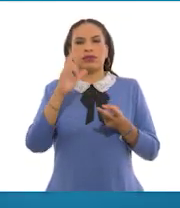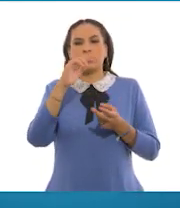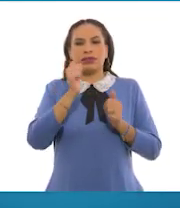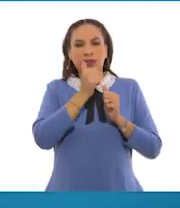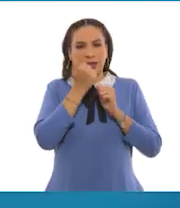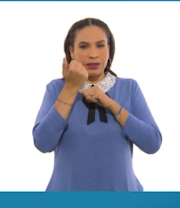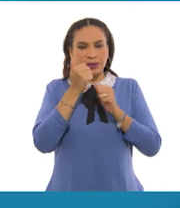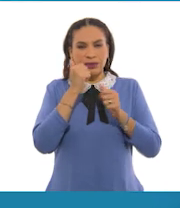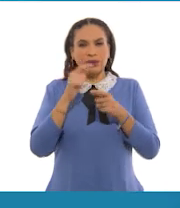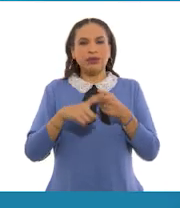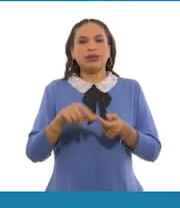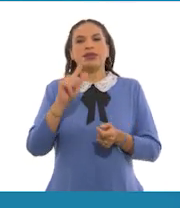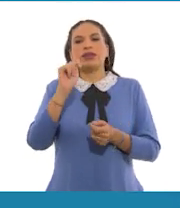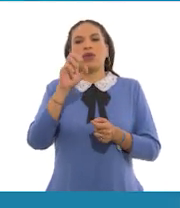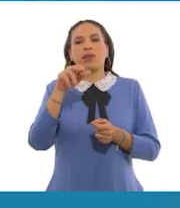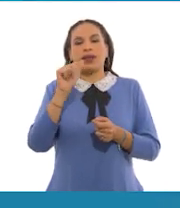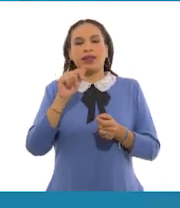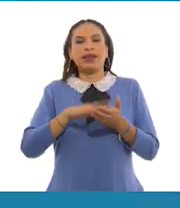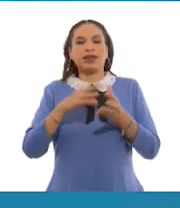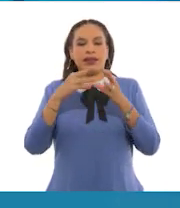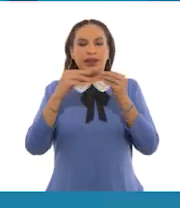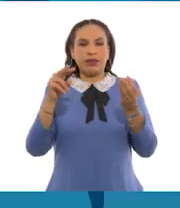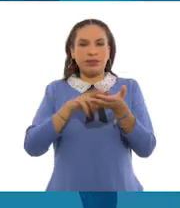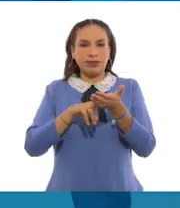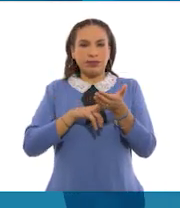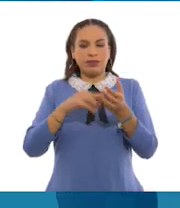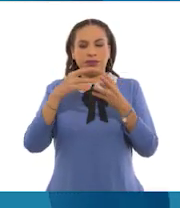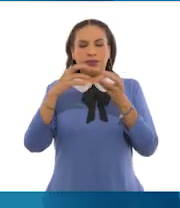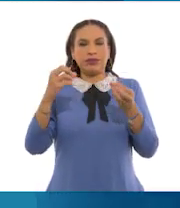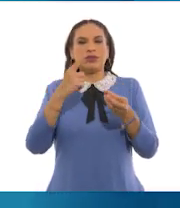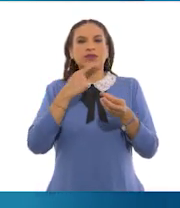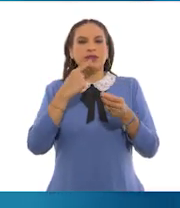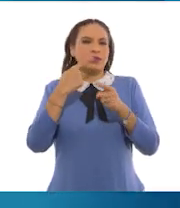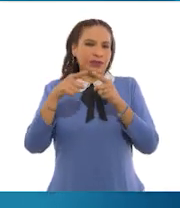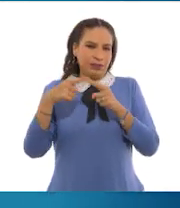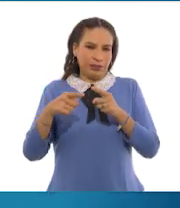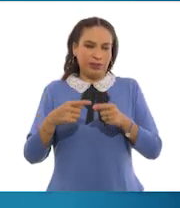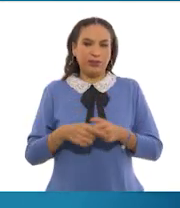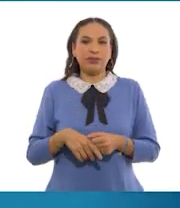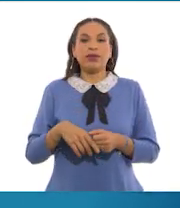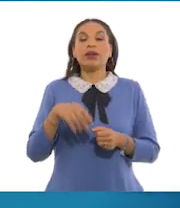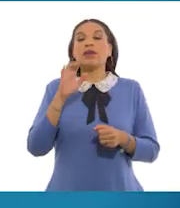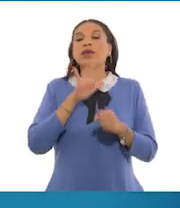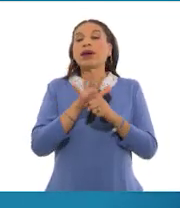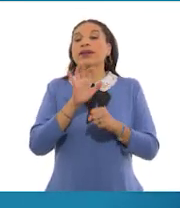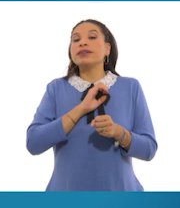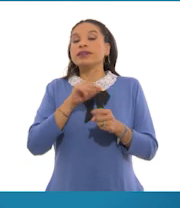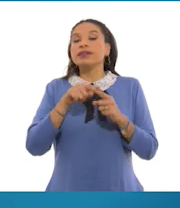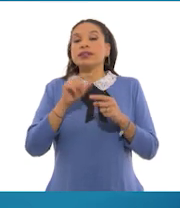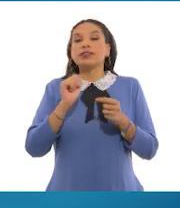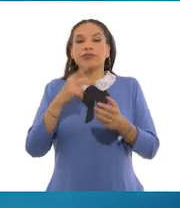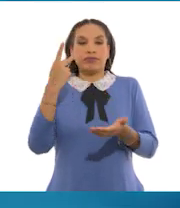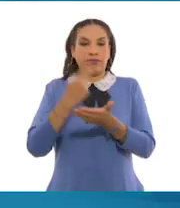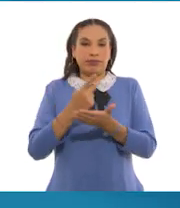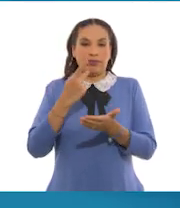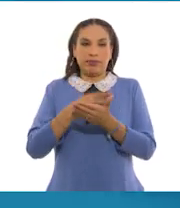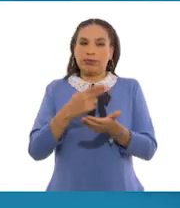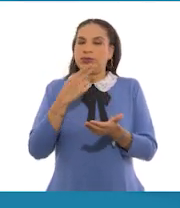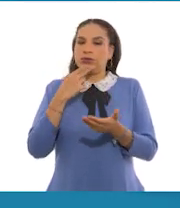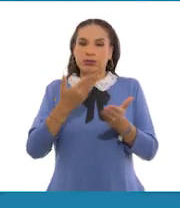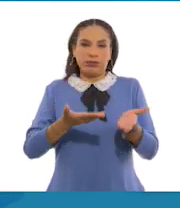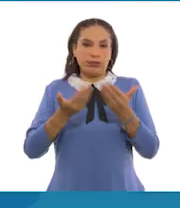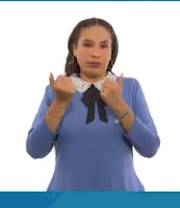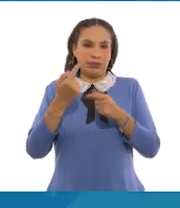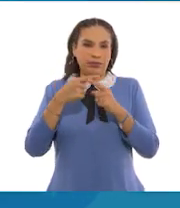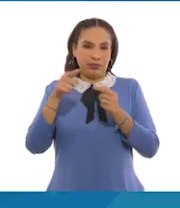azúcar, tomate, calabaza, pimiento, entre otros. En particular, la plata era muy demandada